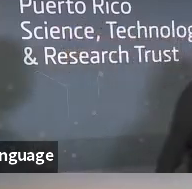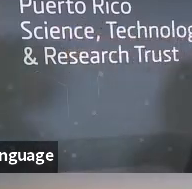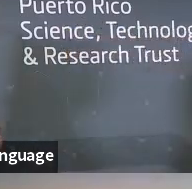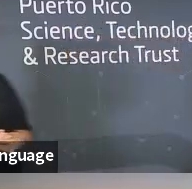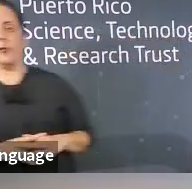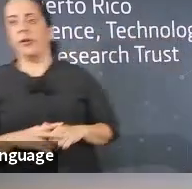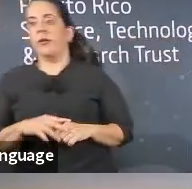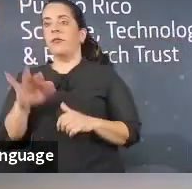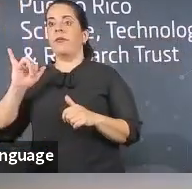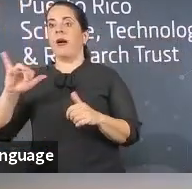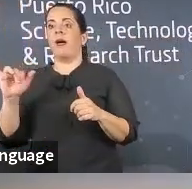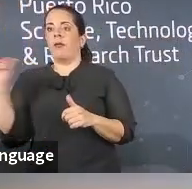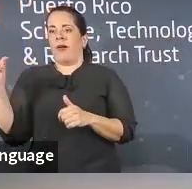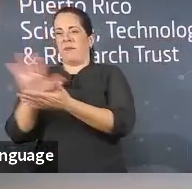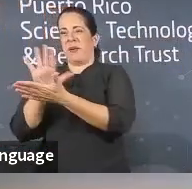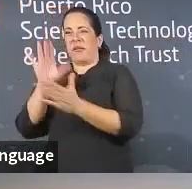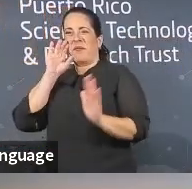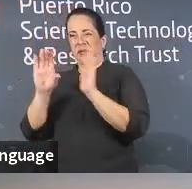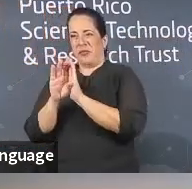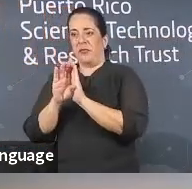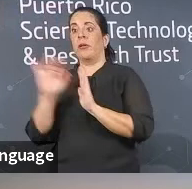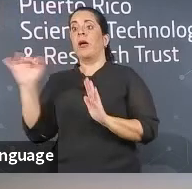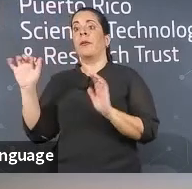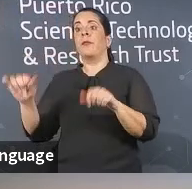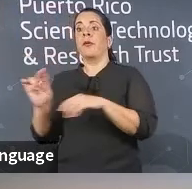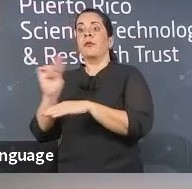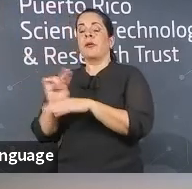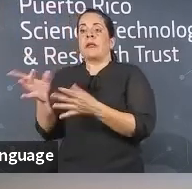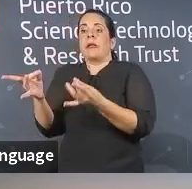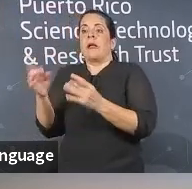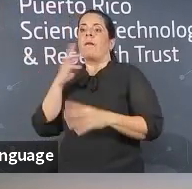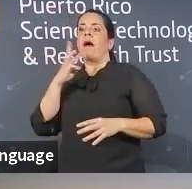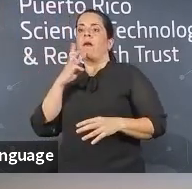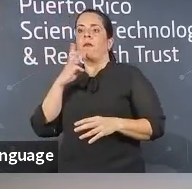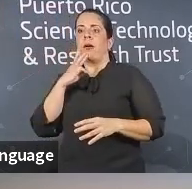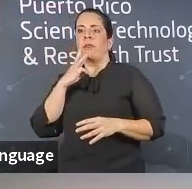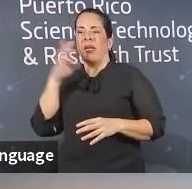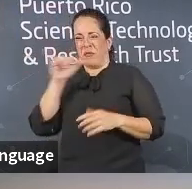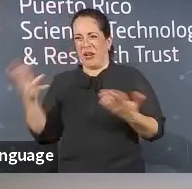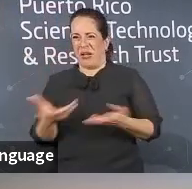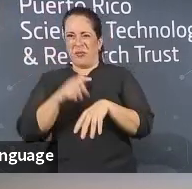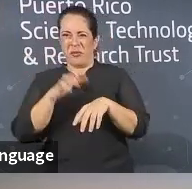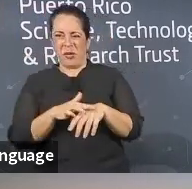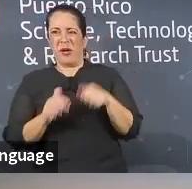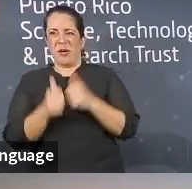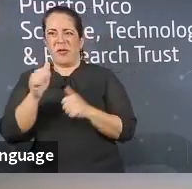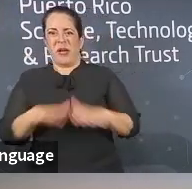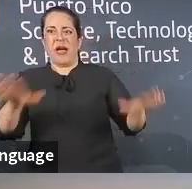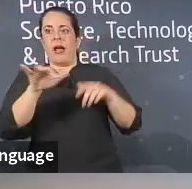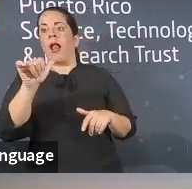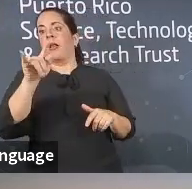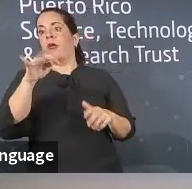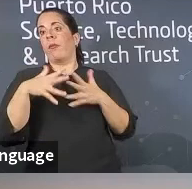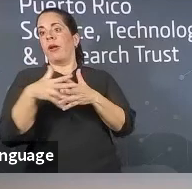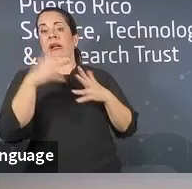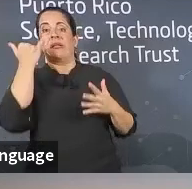fotográfico. Y también se pueden utilizar sensitivas a agua. En un lugar como en Puerto Rico y en la mayoría de lugares en Latinoamérica, si hay